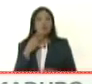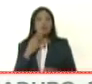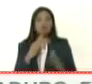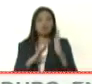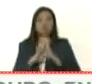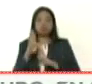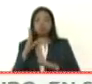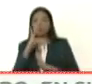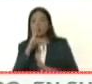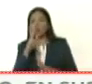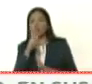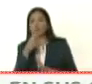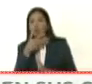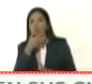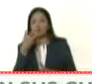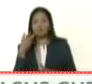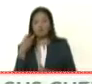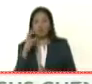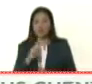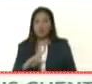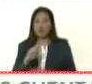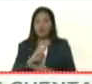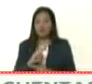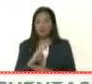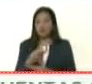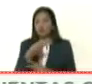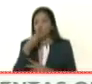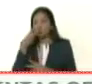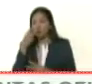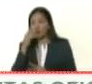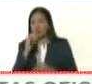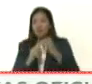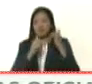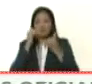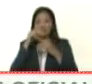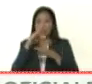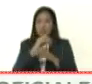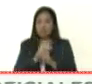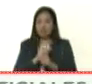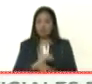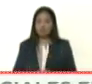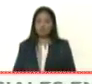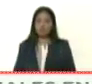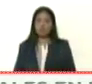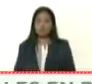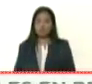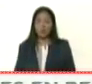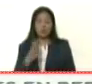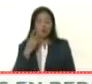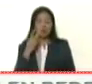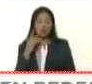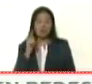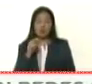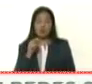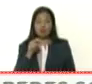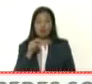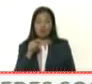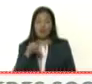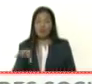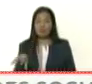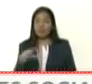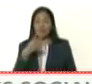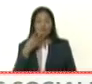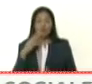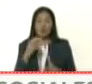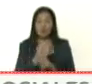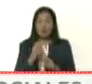sobredosis de alguna sustancia de abuso que estaba siendo consumida en esa fiesta en esa noche? ¿acaso el estado en que se